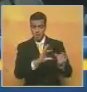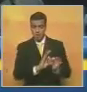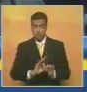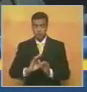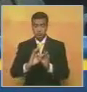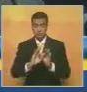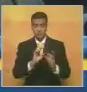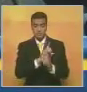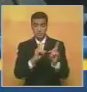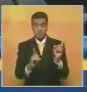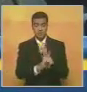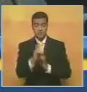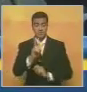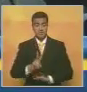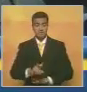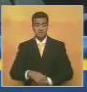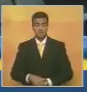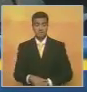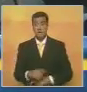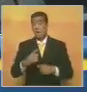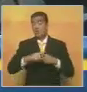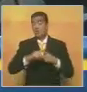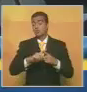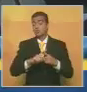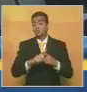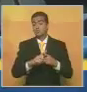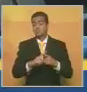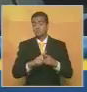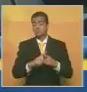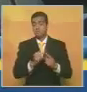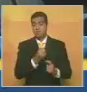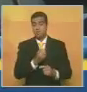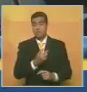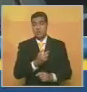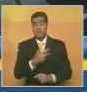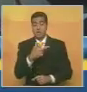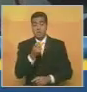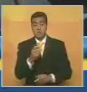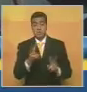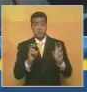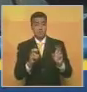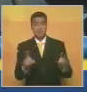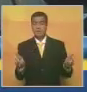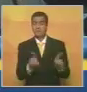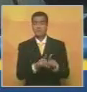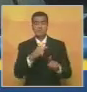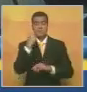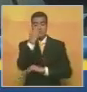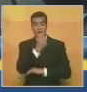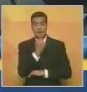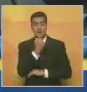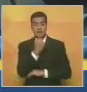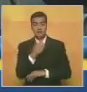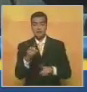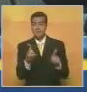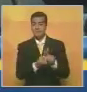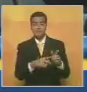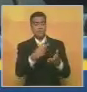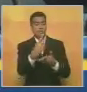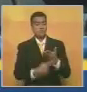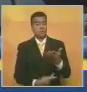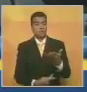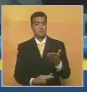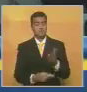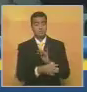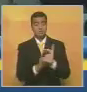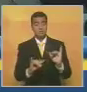construir un cambio en Venezuela. Hay otros que son los que tienen, no se renuevan. Es la misma cara, el mismo proyecto,